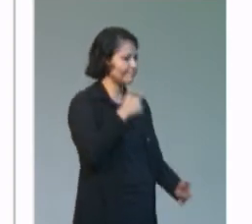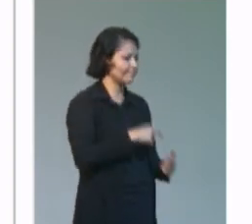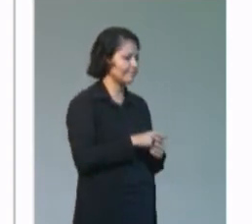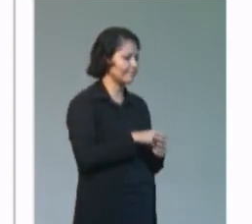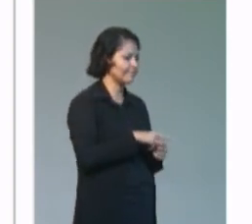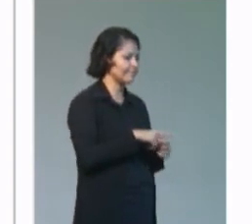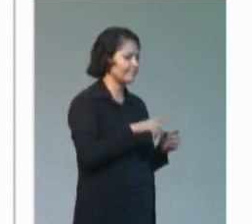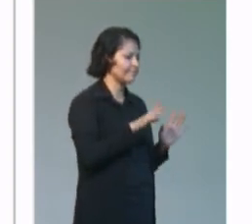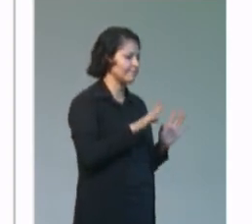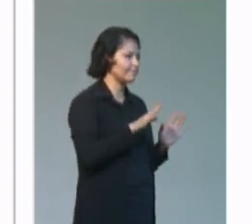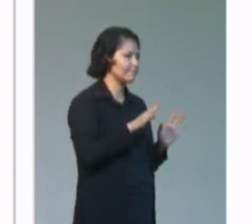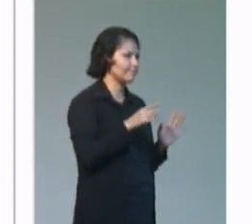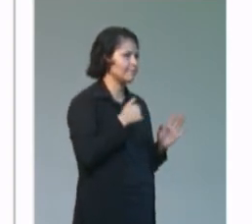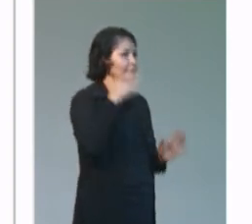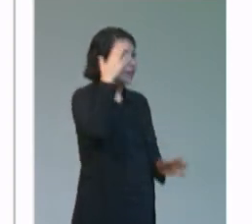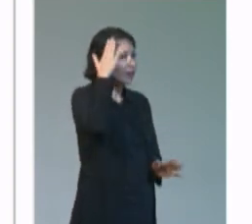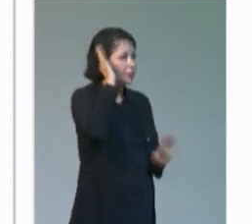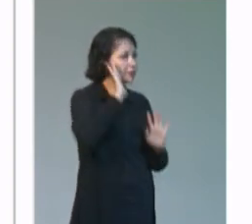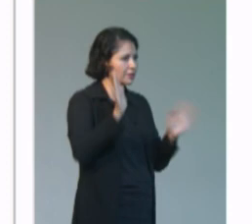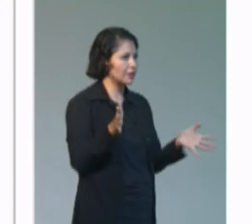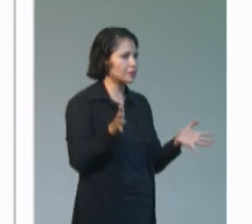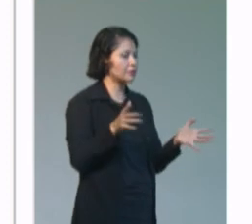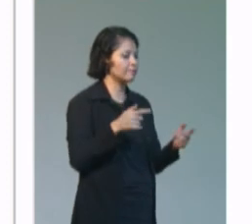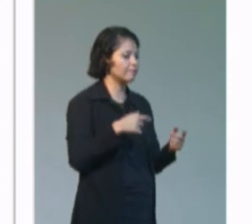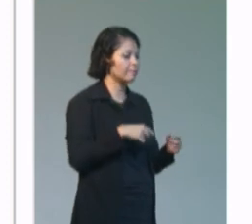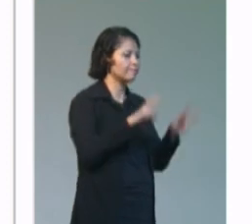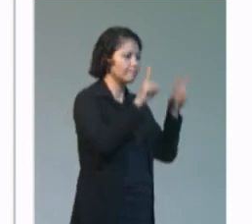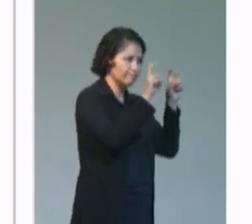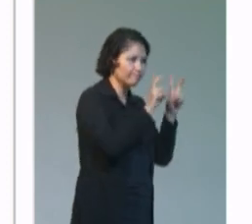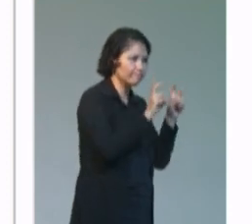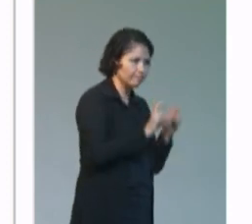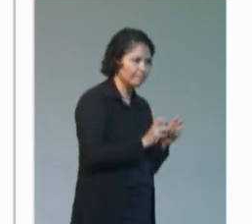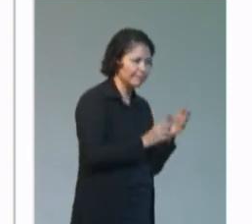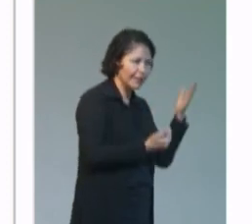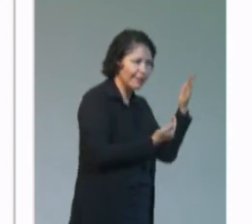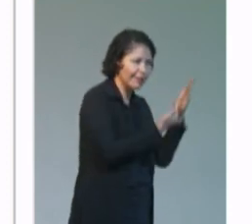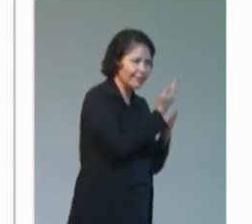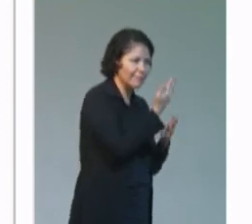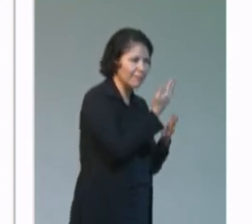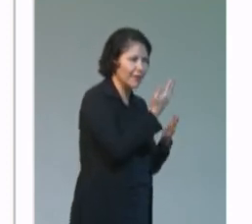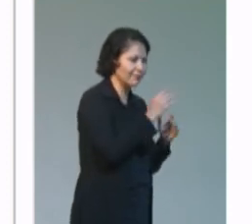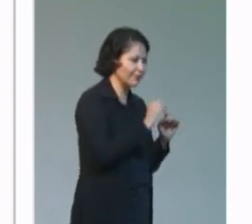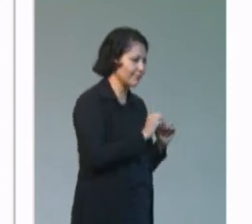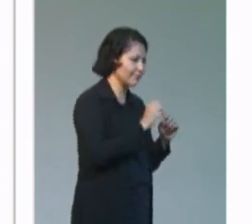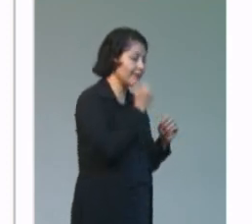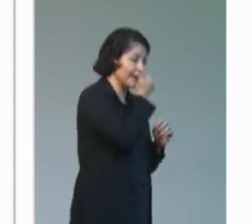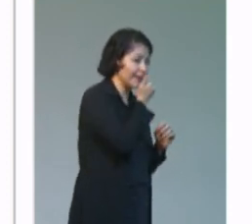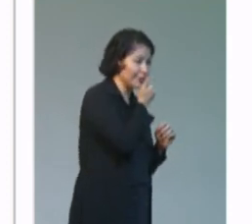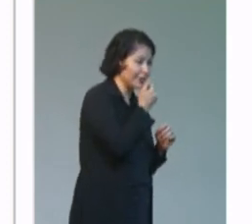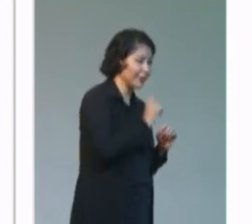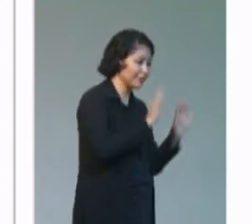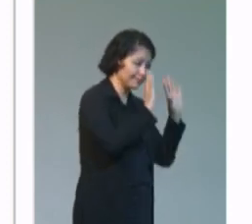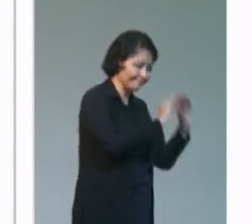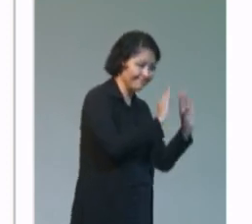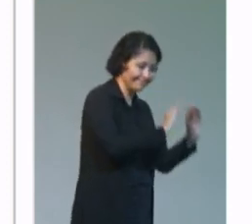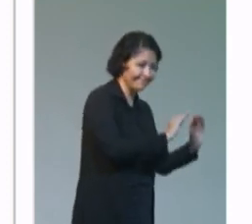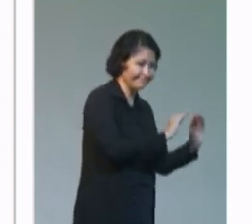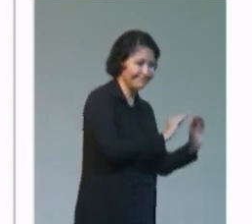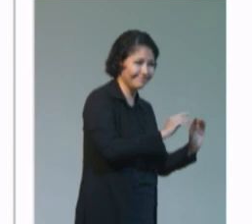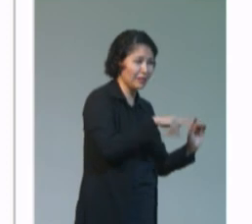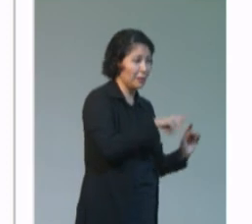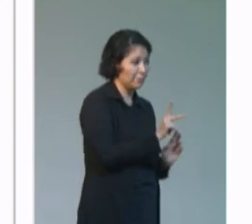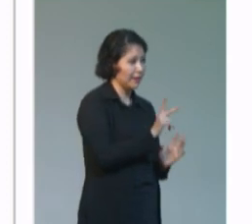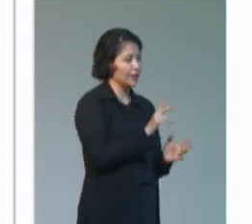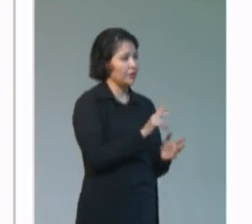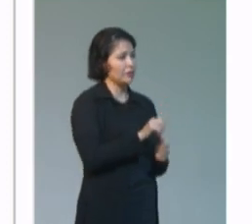capacitación previa sabemos qué contenidos podemos digamos trasladar utilizando esa terminología pero